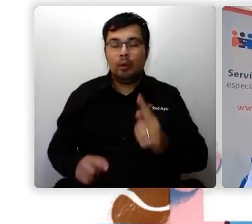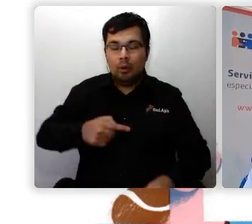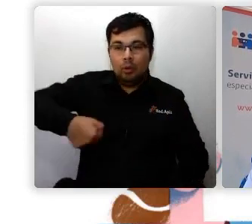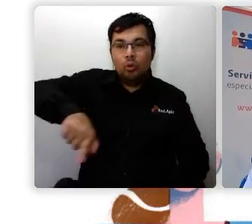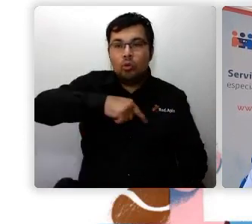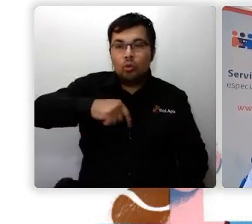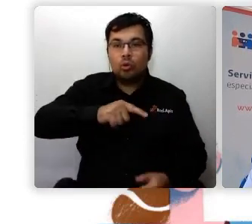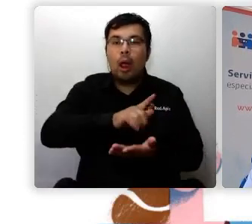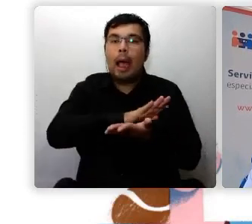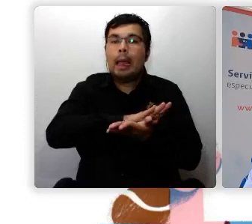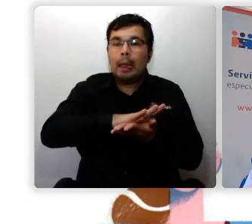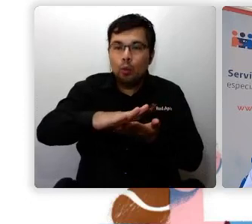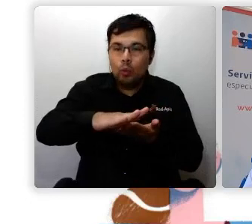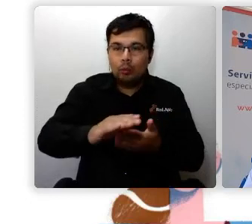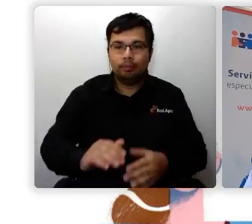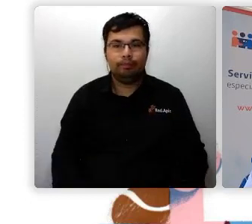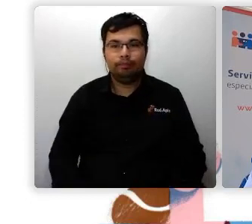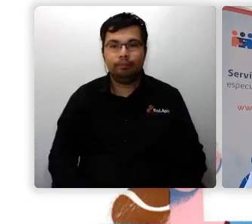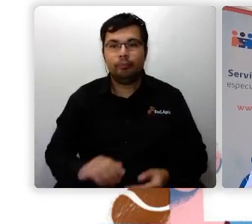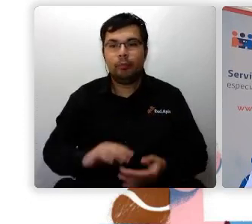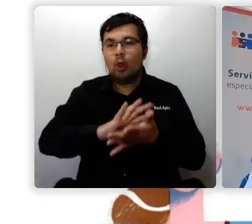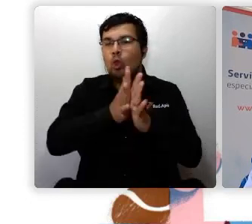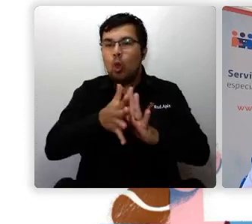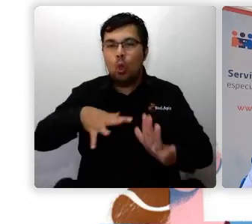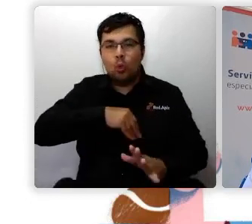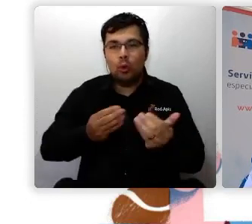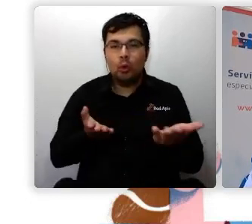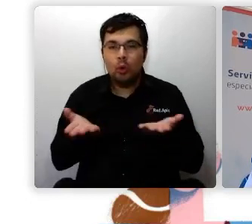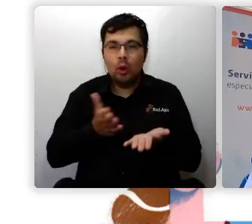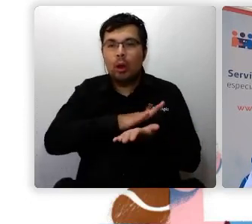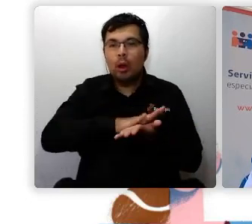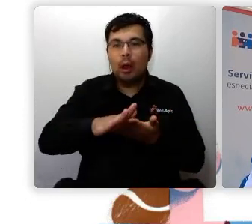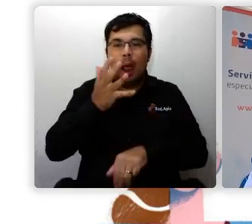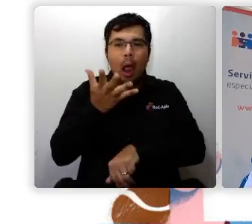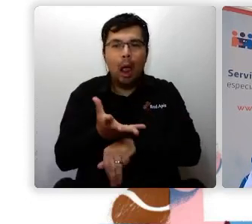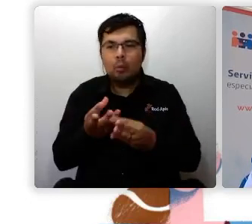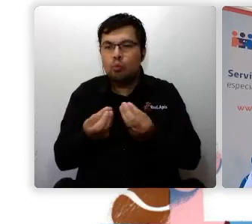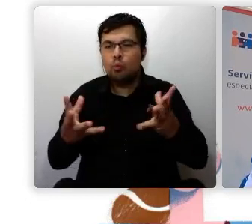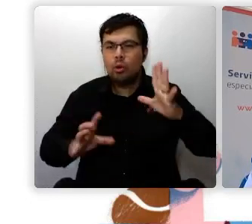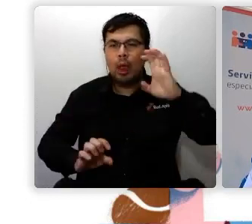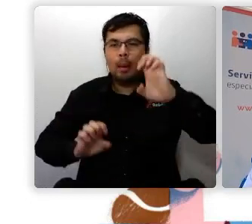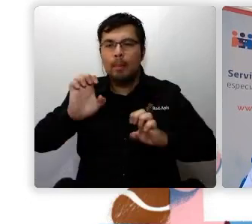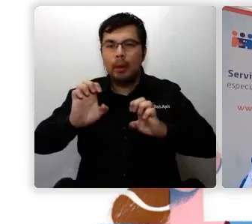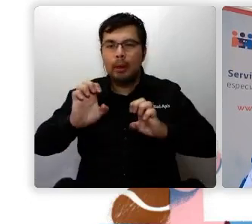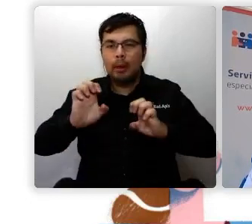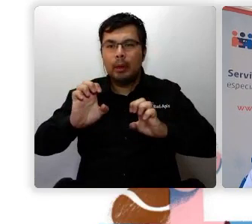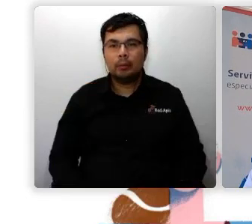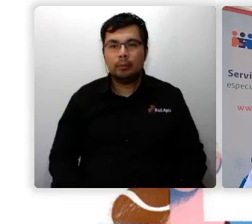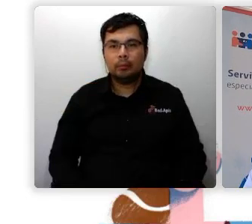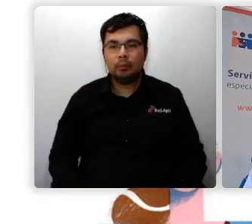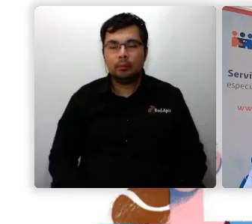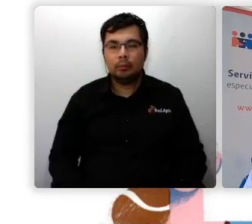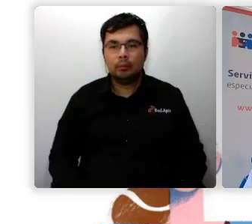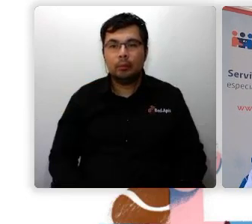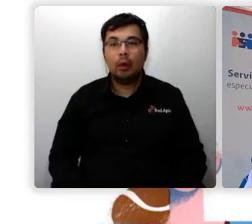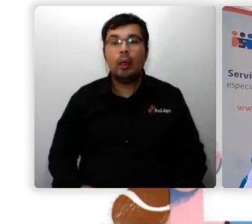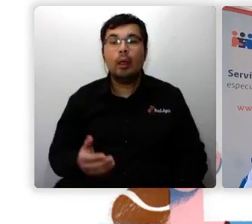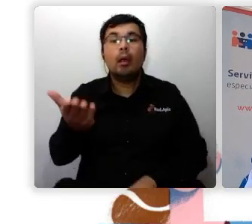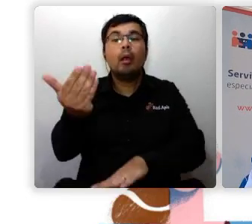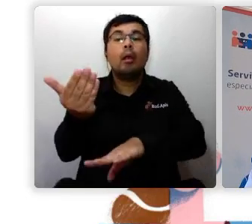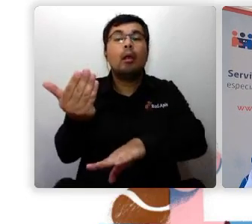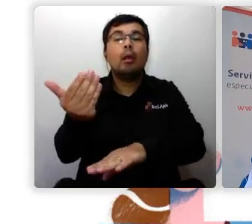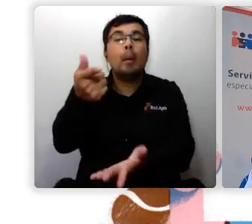nuestros servicios son gratuitos. Hay muchas empresas, consultoras, asesoras que cobran por lo que nosotros hacemos